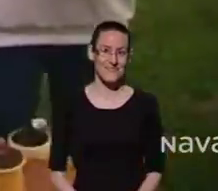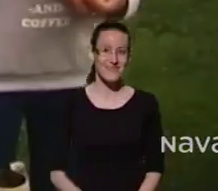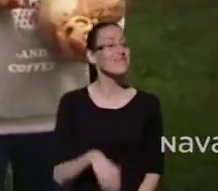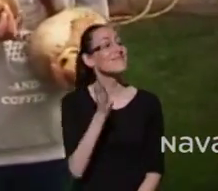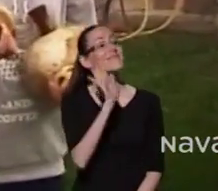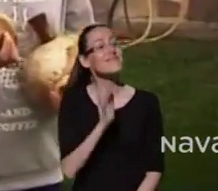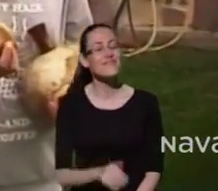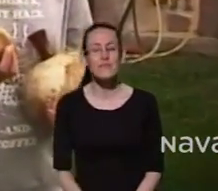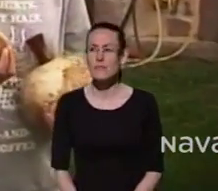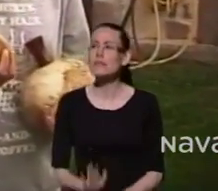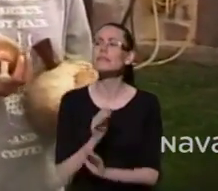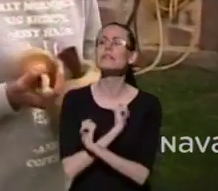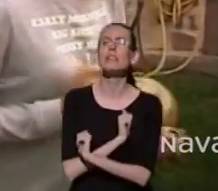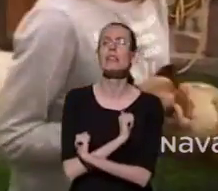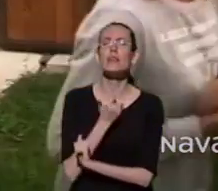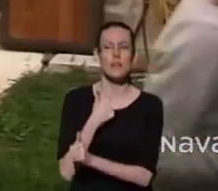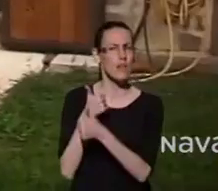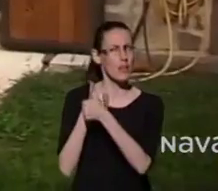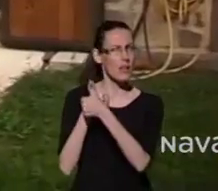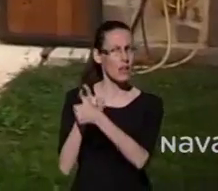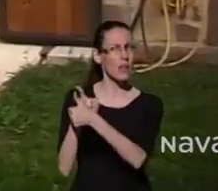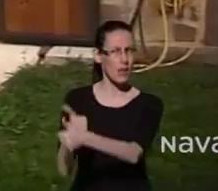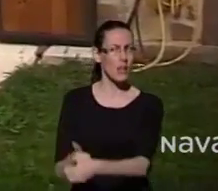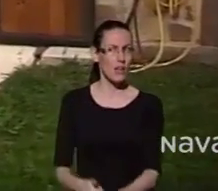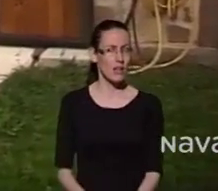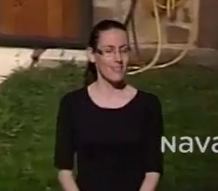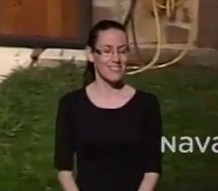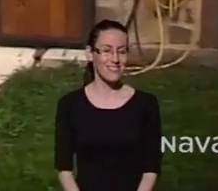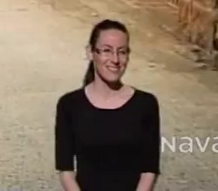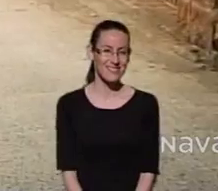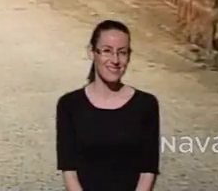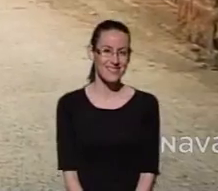Adiós, ¿eh? Espera, que voy detrás tuyo ahora. Muchas gracias.